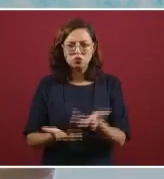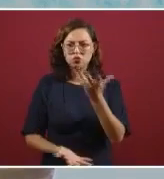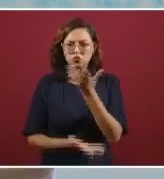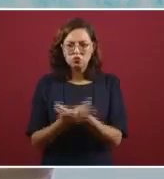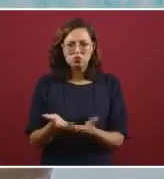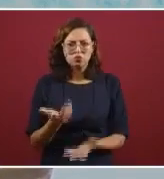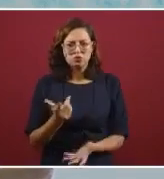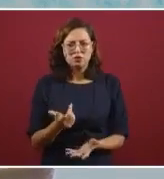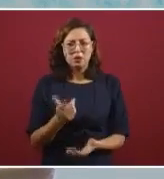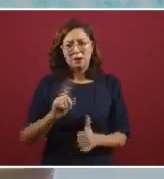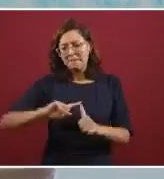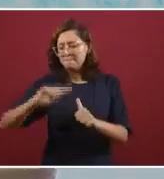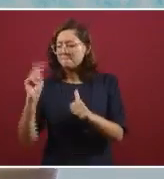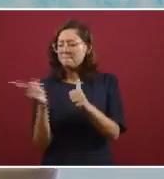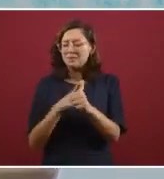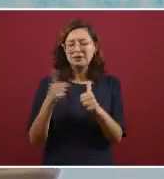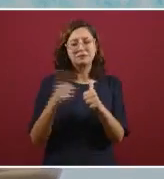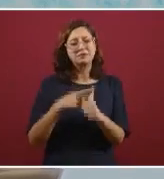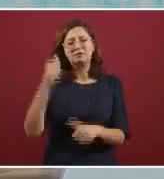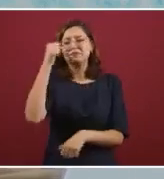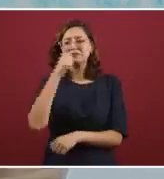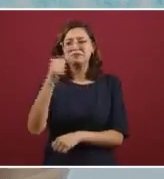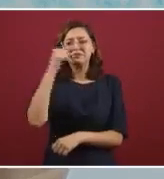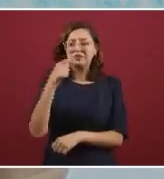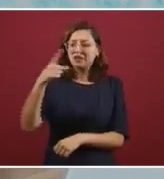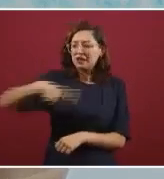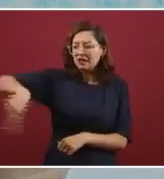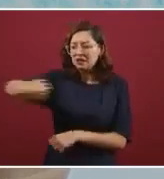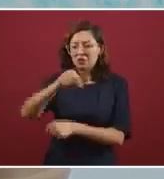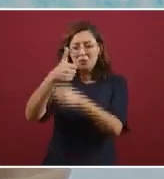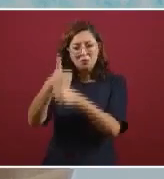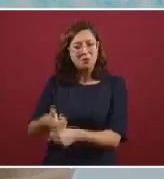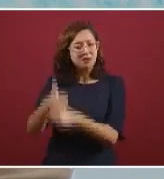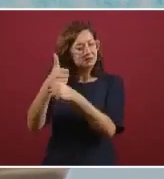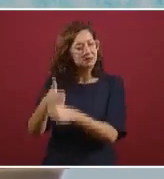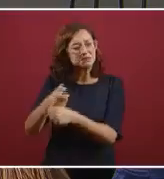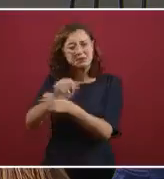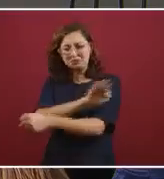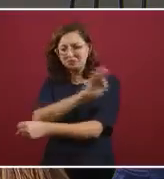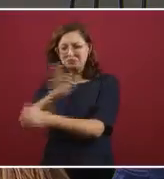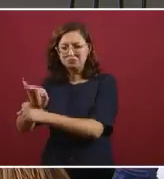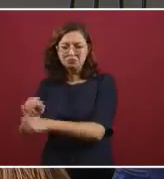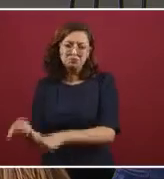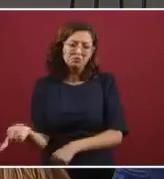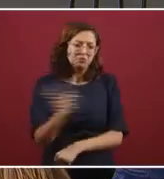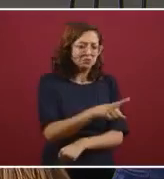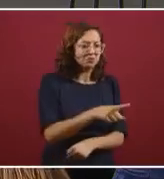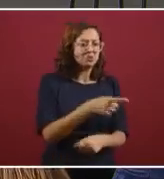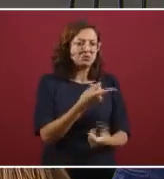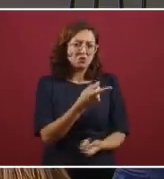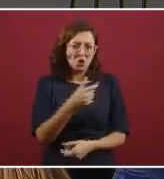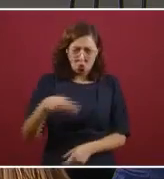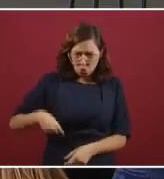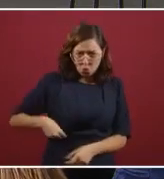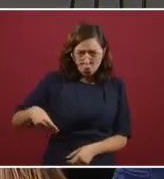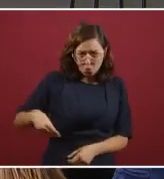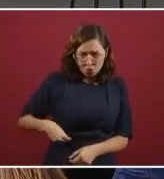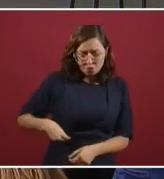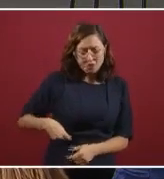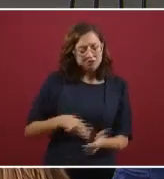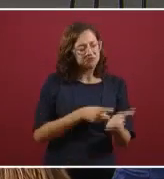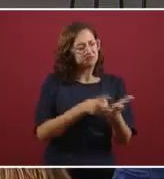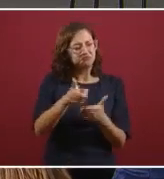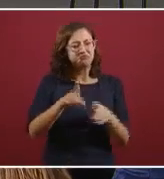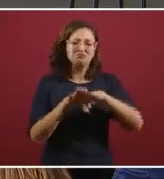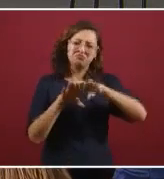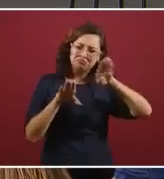prevalecer siempre el interés superior del derecho de las víctimas por encima del derecho de los victimarios. Yo creo